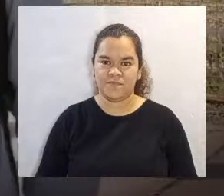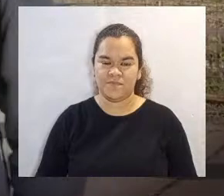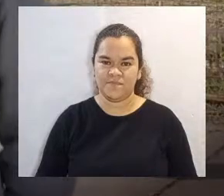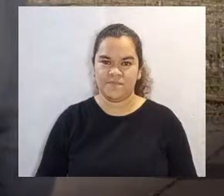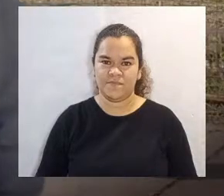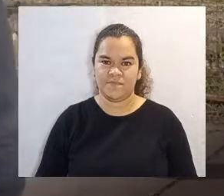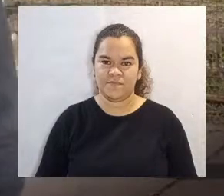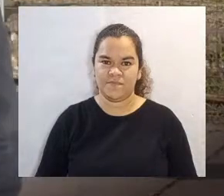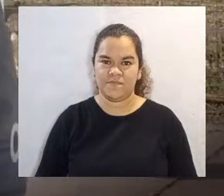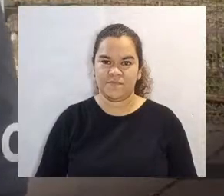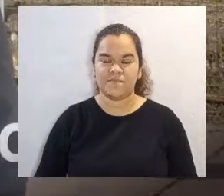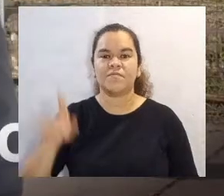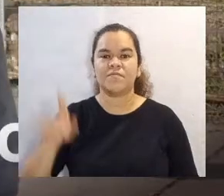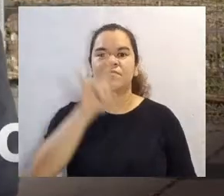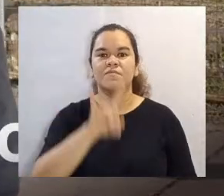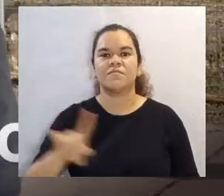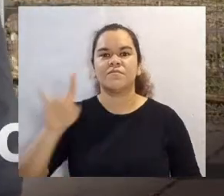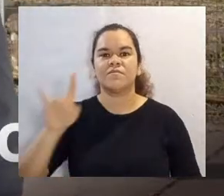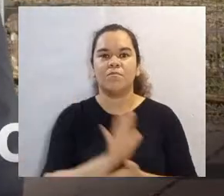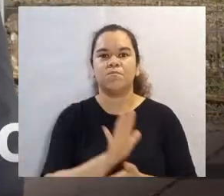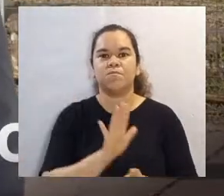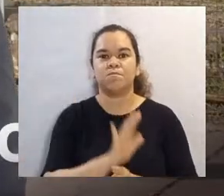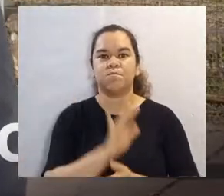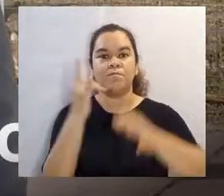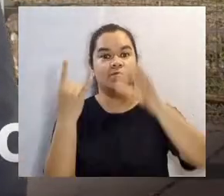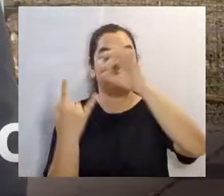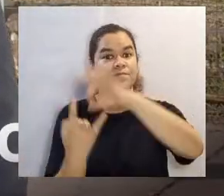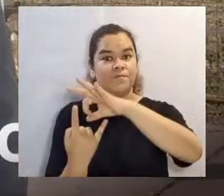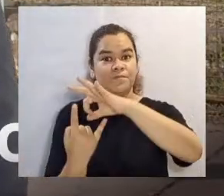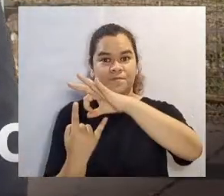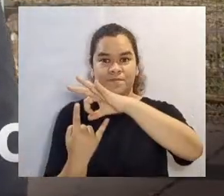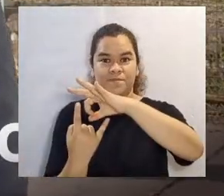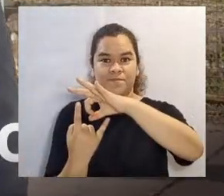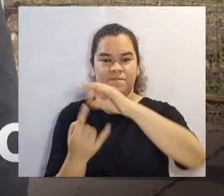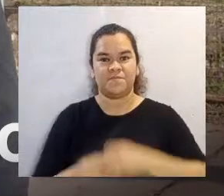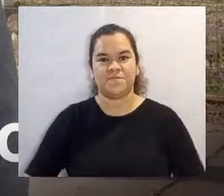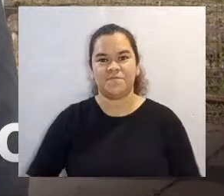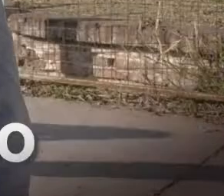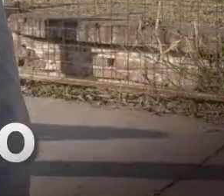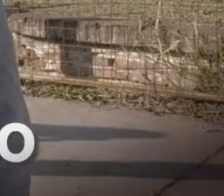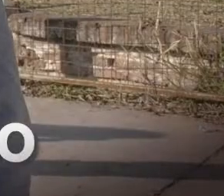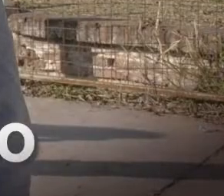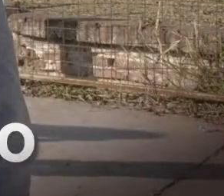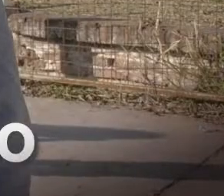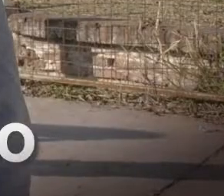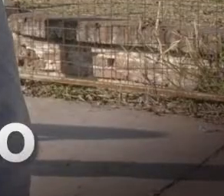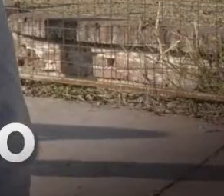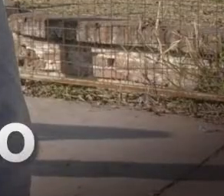Universidad Nacional del Nordeste. Nos vemos pronto.